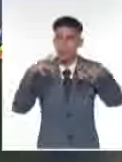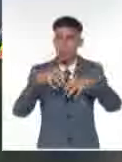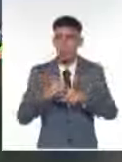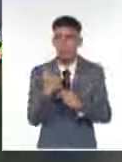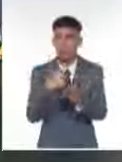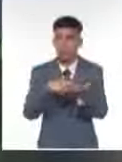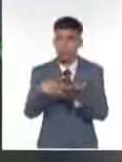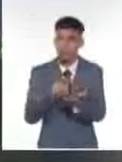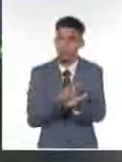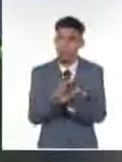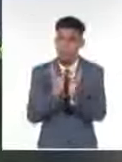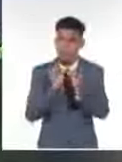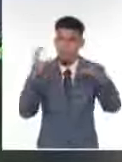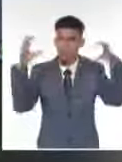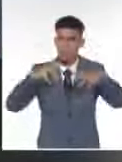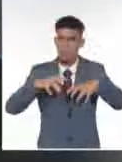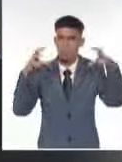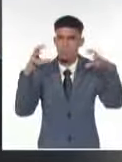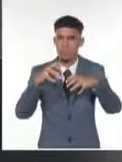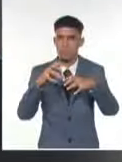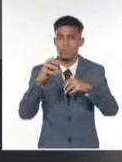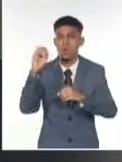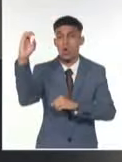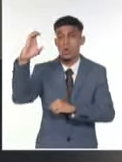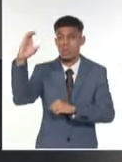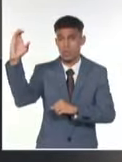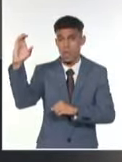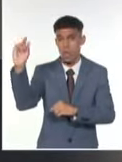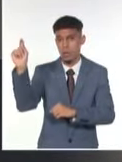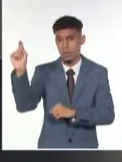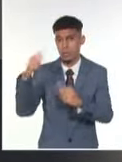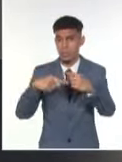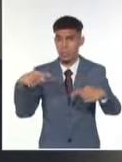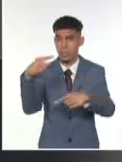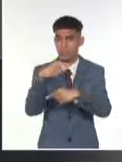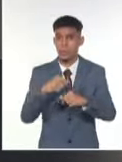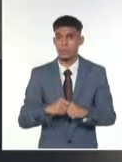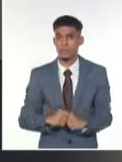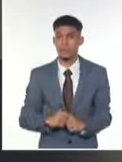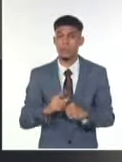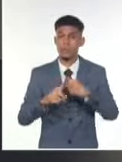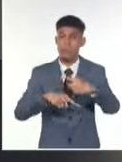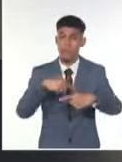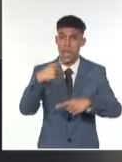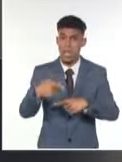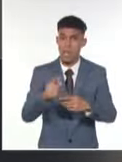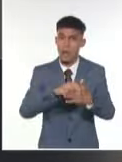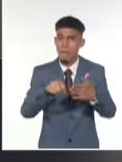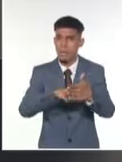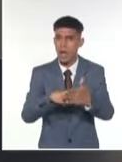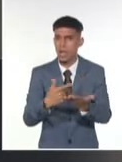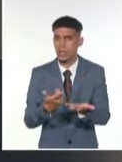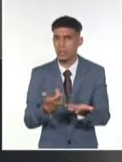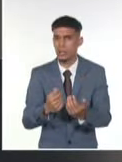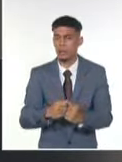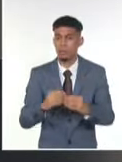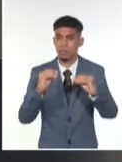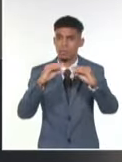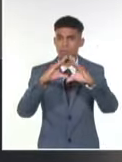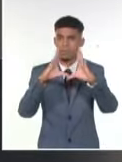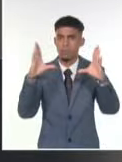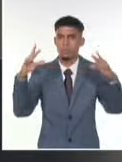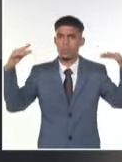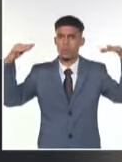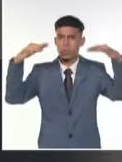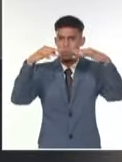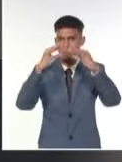de precipitaciones en la región occidental del país. El pronóstico del tiempo para las próximas horas: estará amaneciendo parcialmente